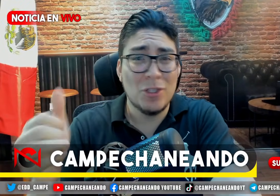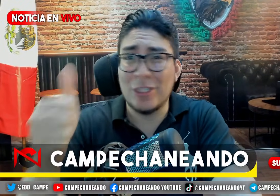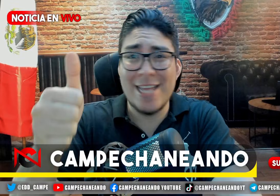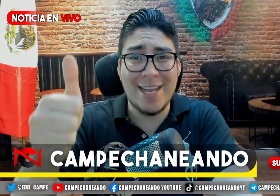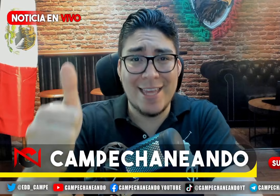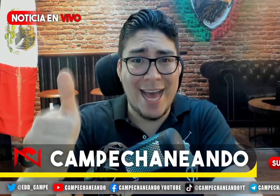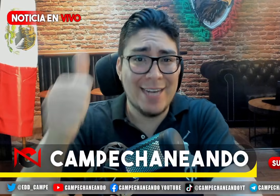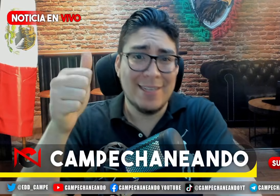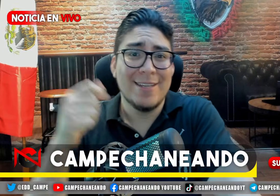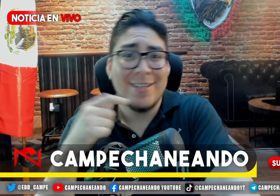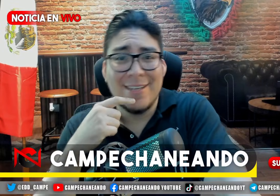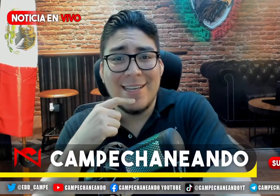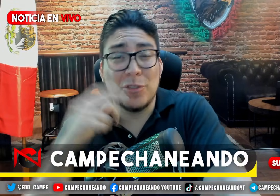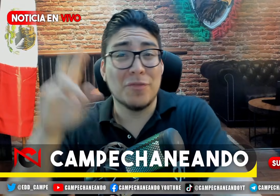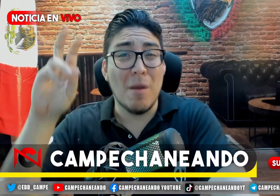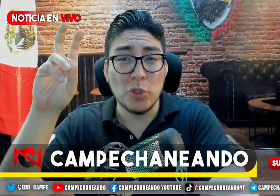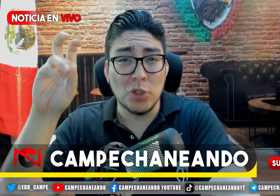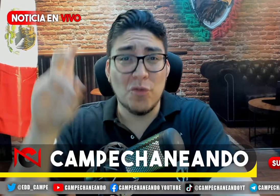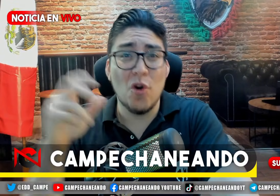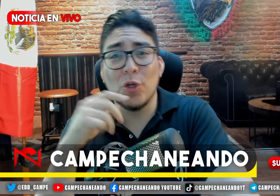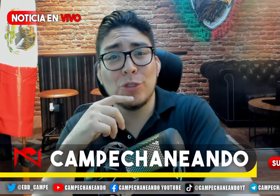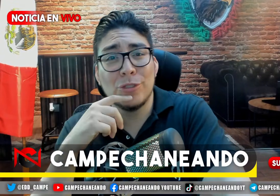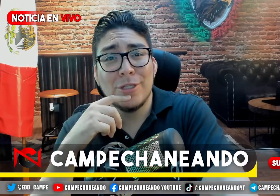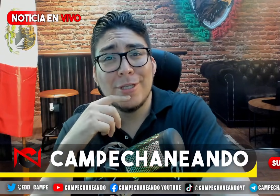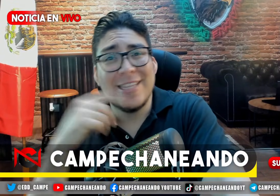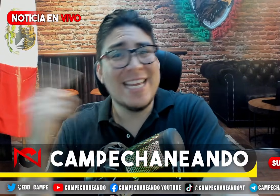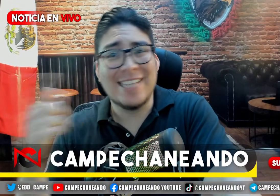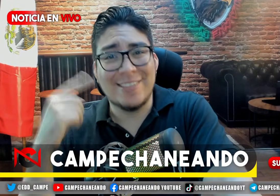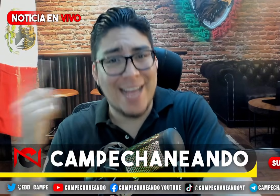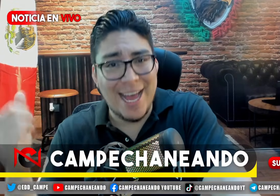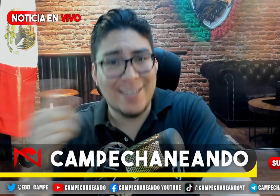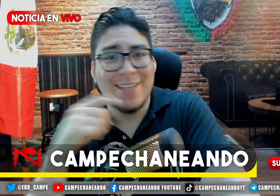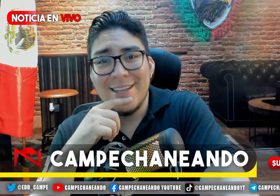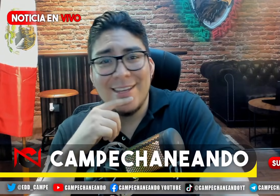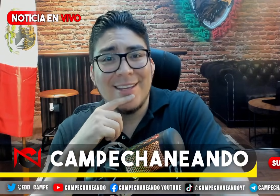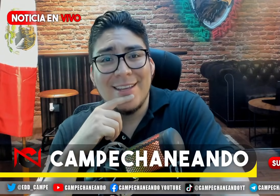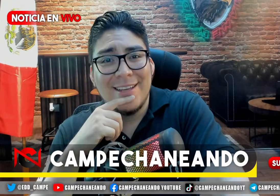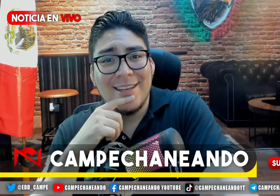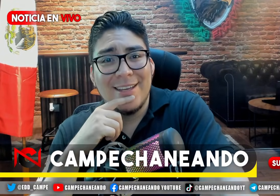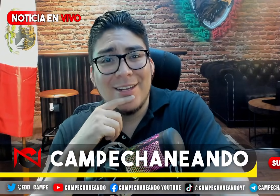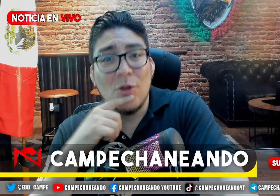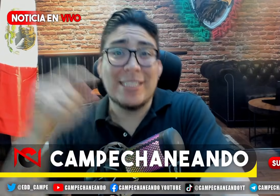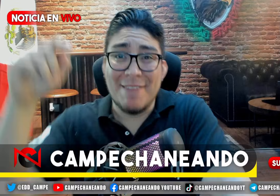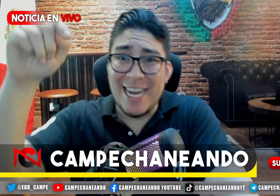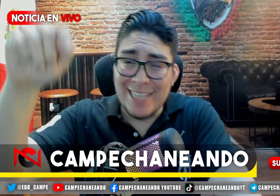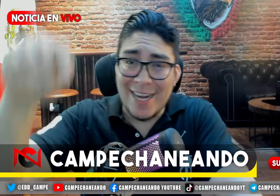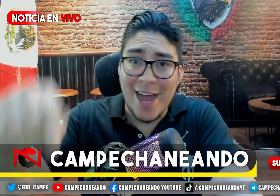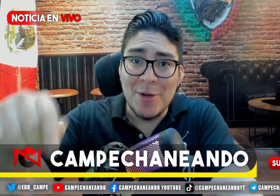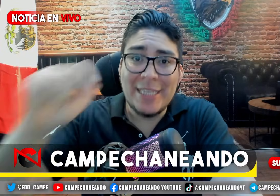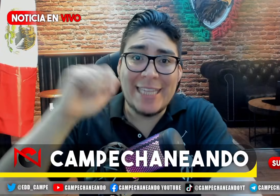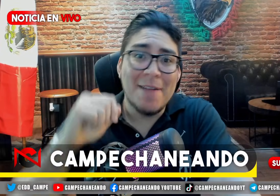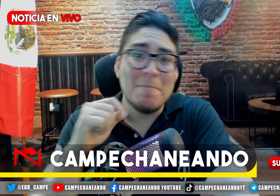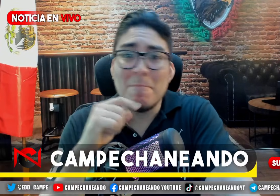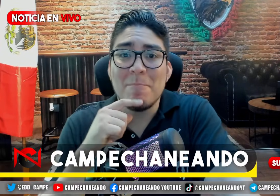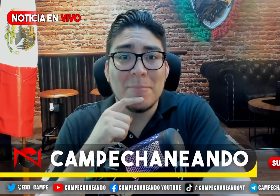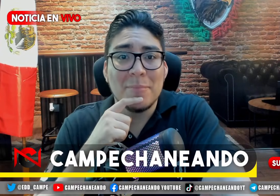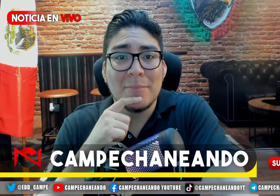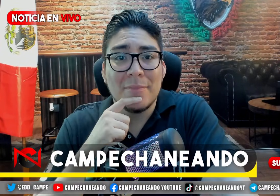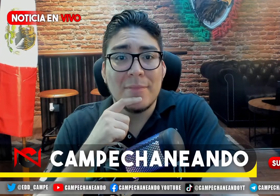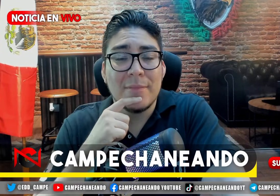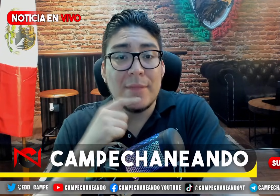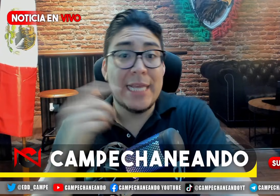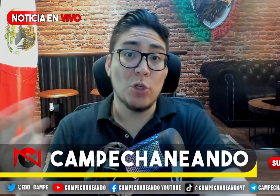no tenían que dar esos famosos foros ni gastar lo que se van a estar ahorita